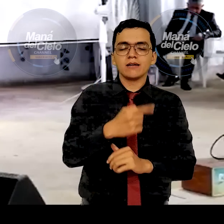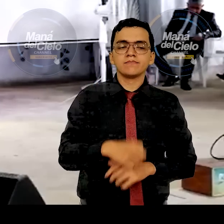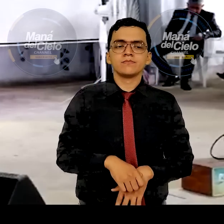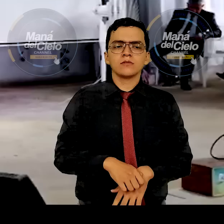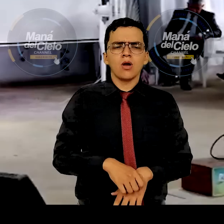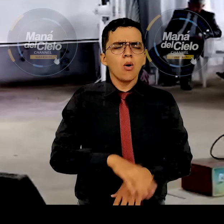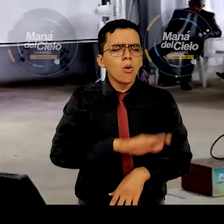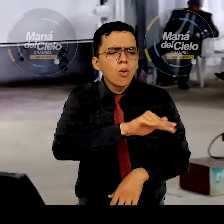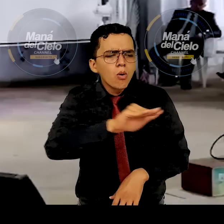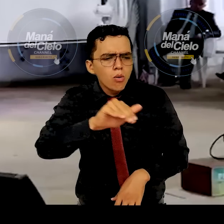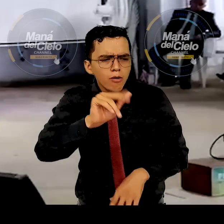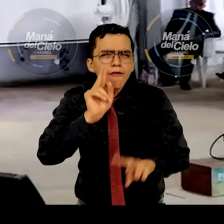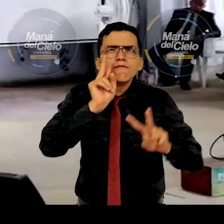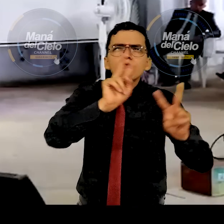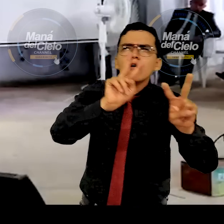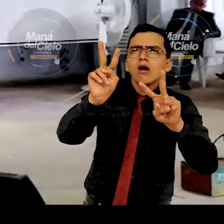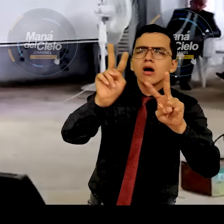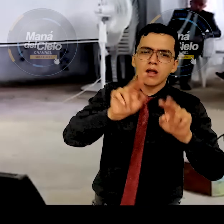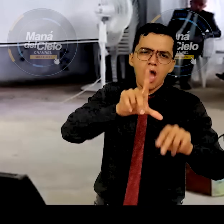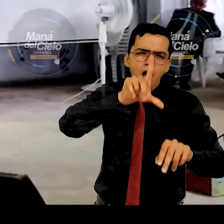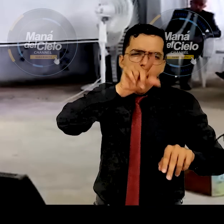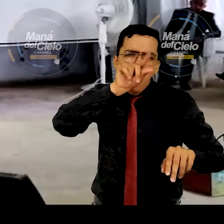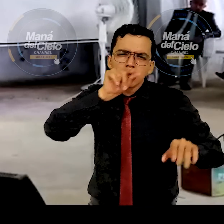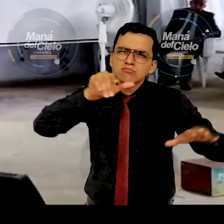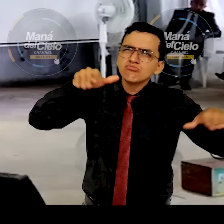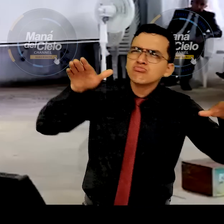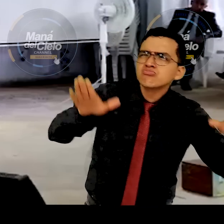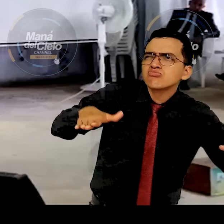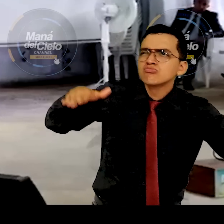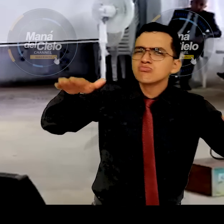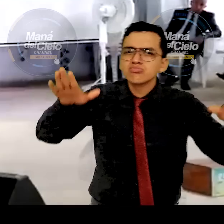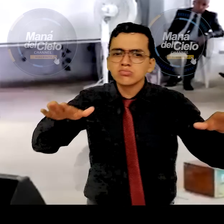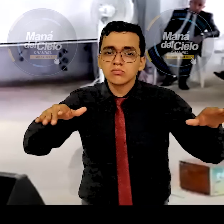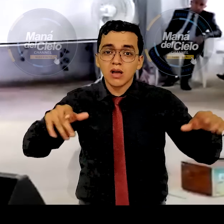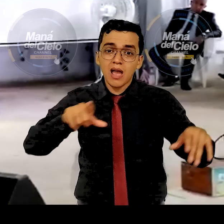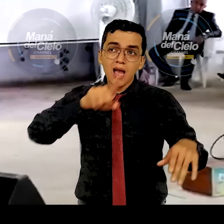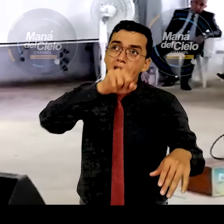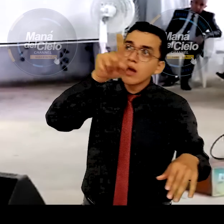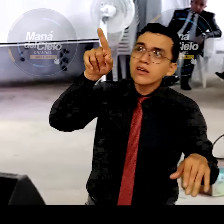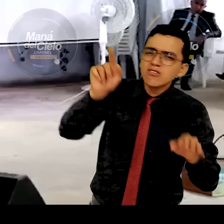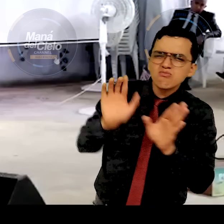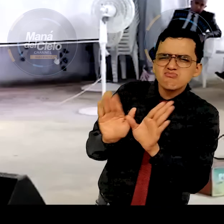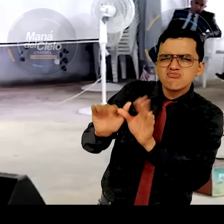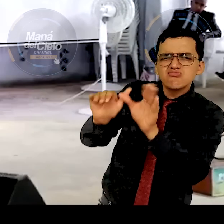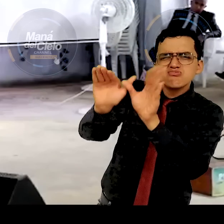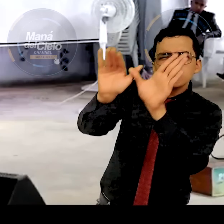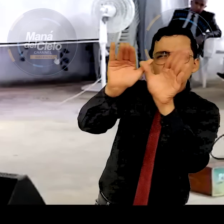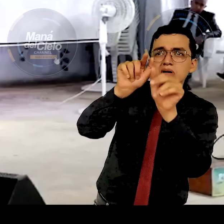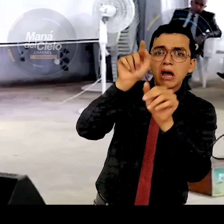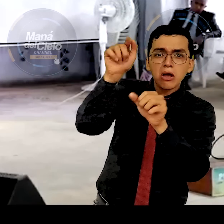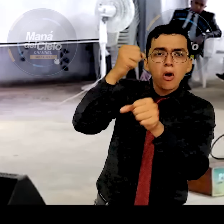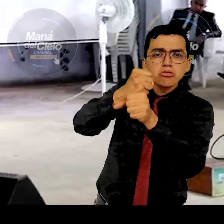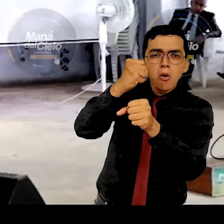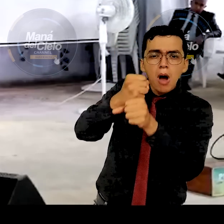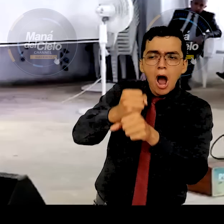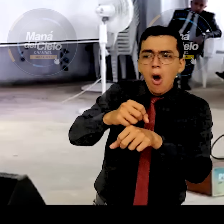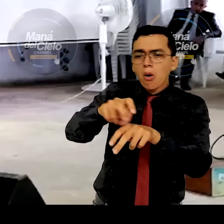no recogen cosechas, no construyen graneros, pero comen todos los